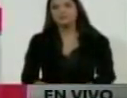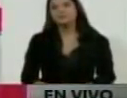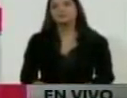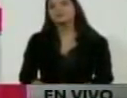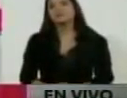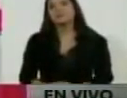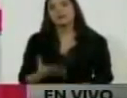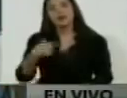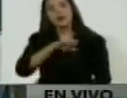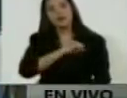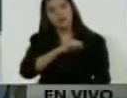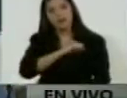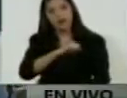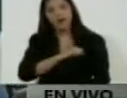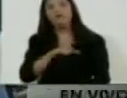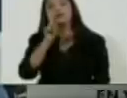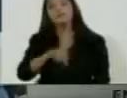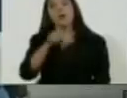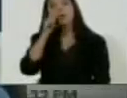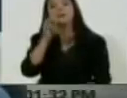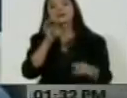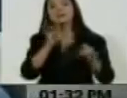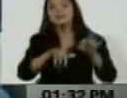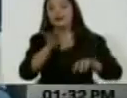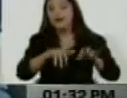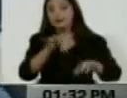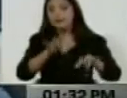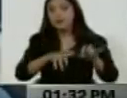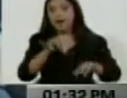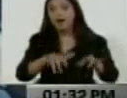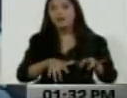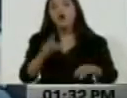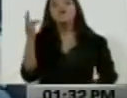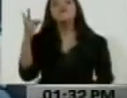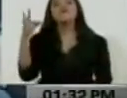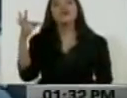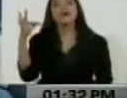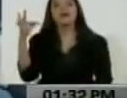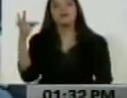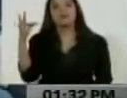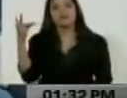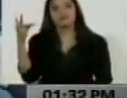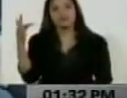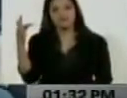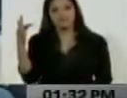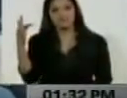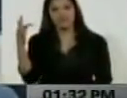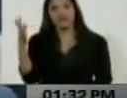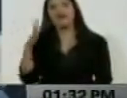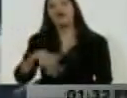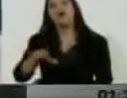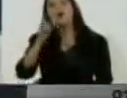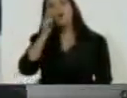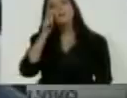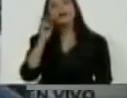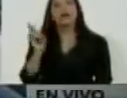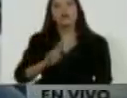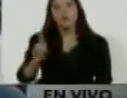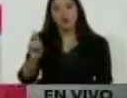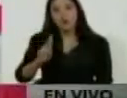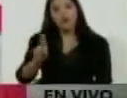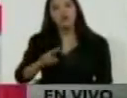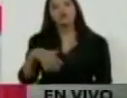camarada, al secretario general Freddy Bernal, a Marcos Torres, a